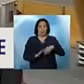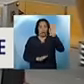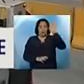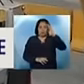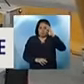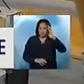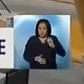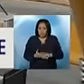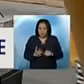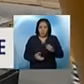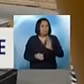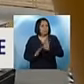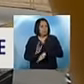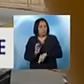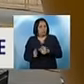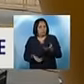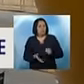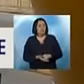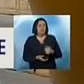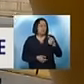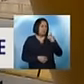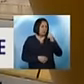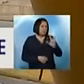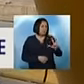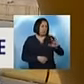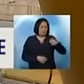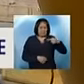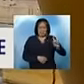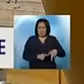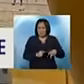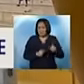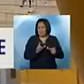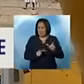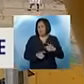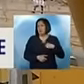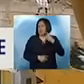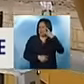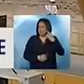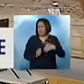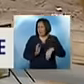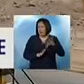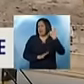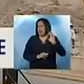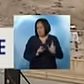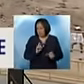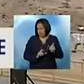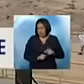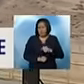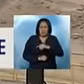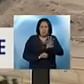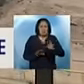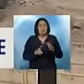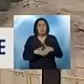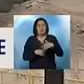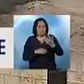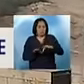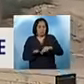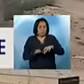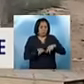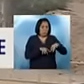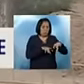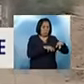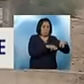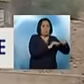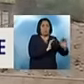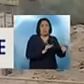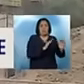número de policías, 3.000, hasta yo me atrevería incluso a decir más, porque muchos de los manifestantes se han replegado en los cerros, en las